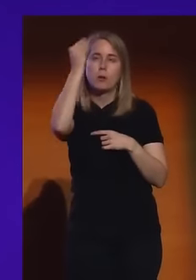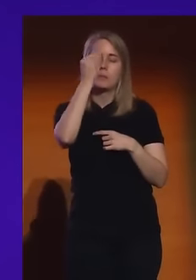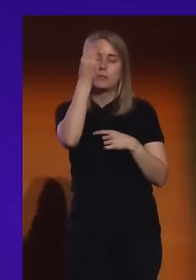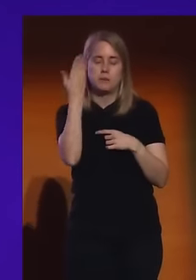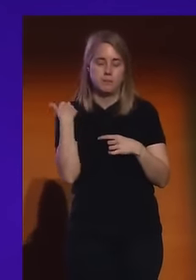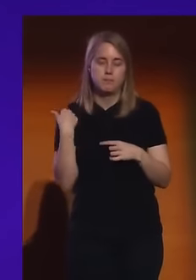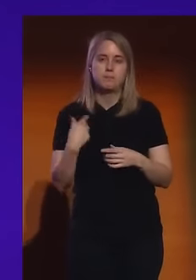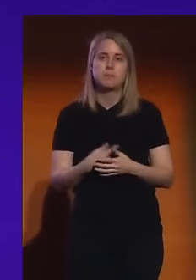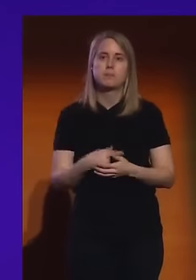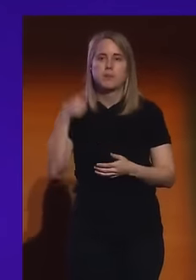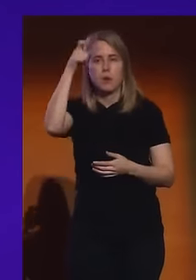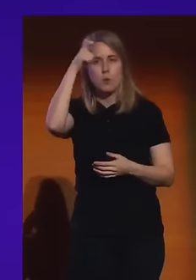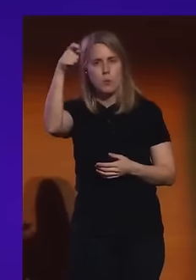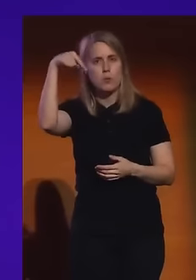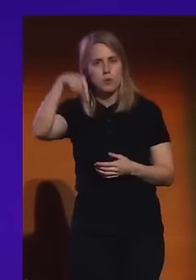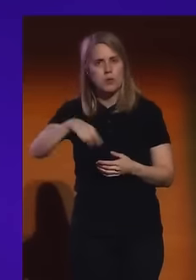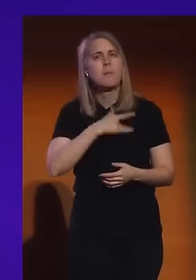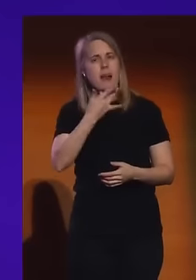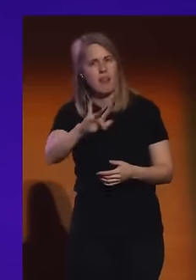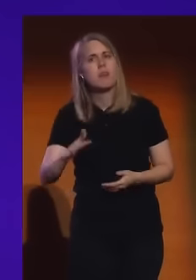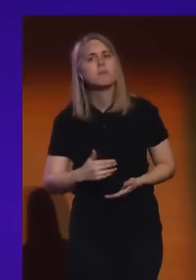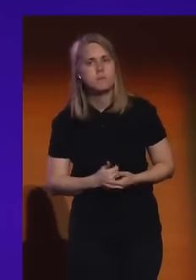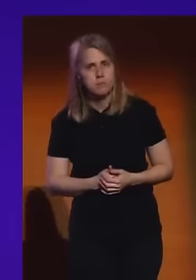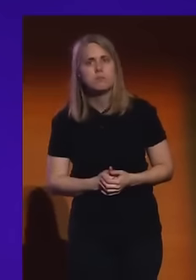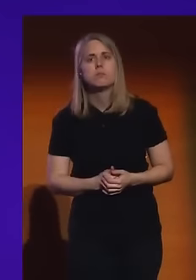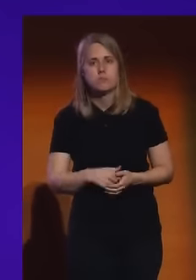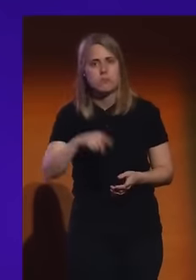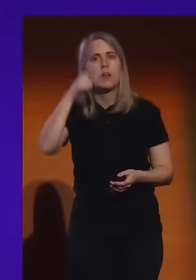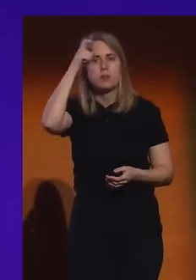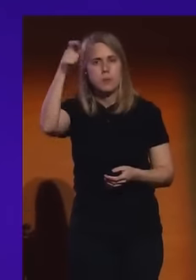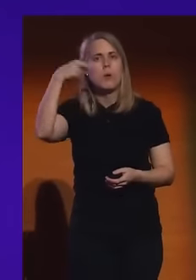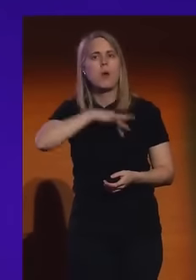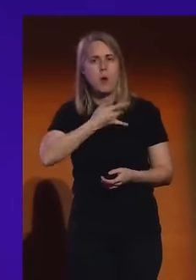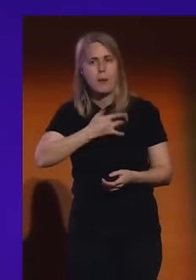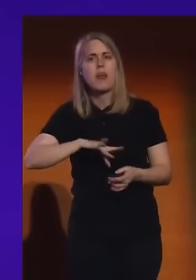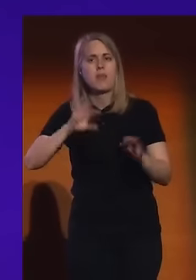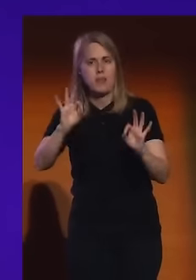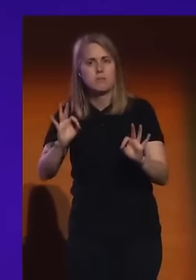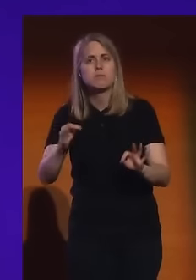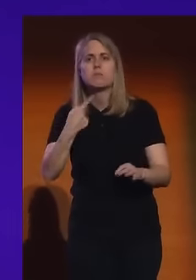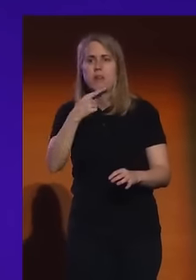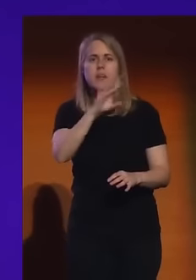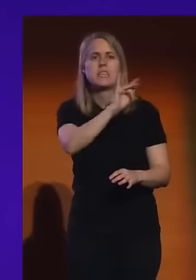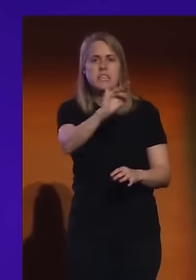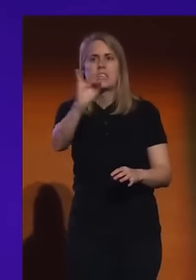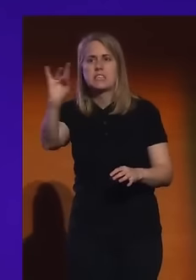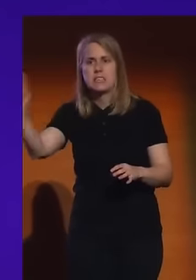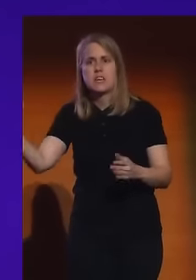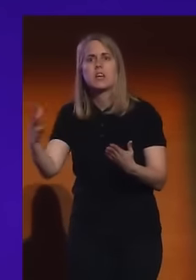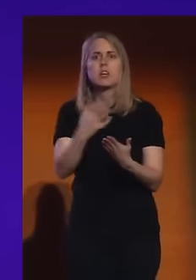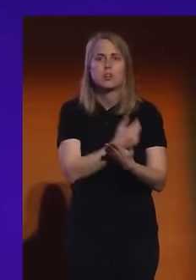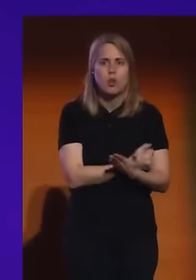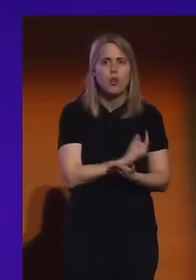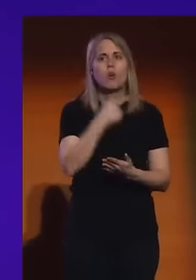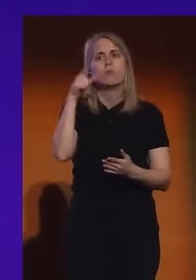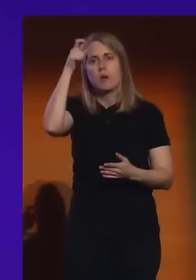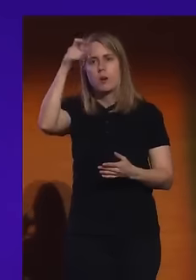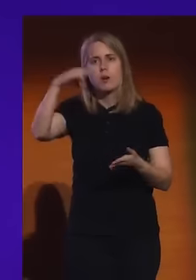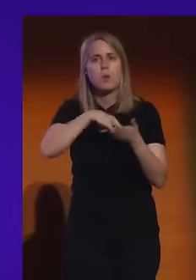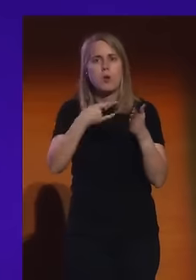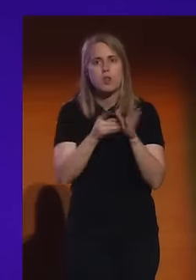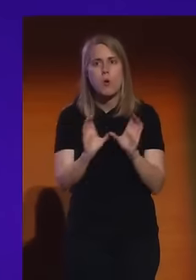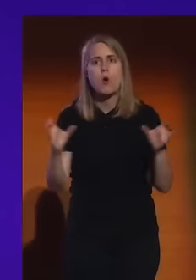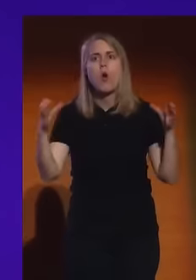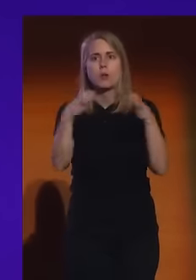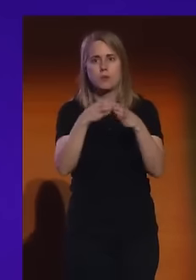gau her H M her H M guek herri proiektu